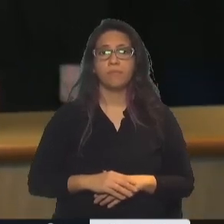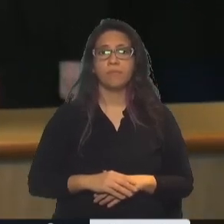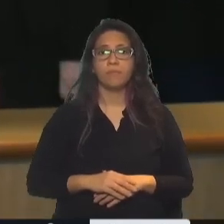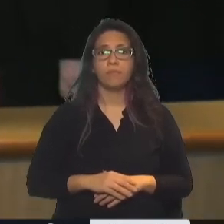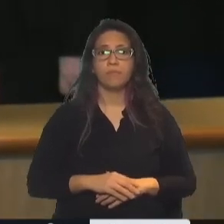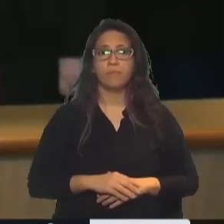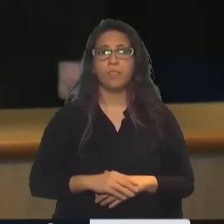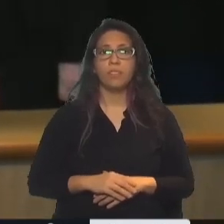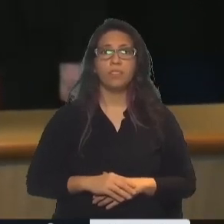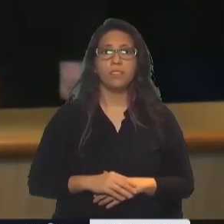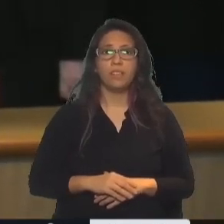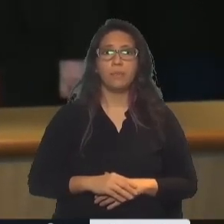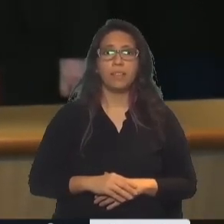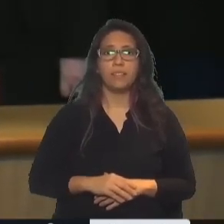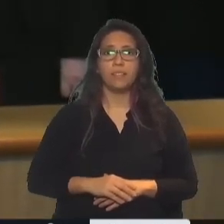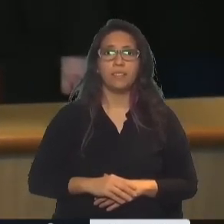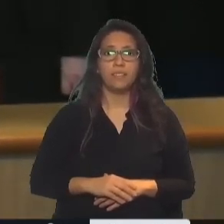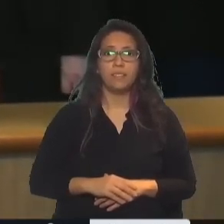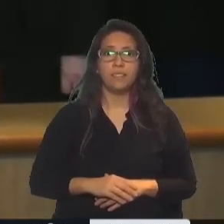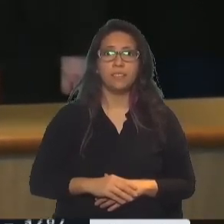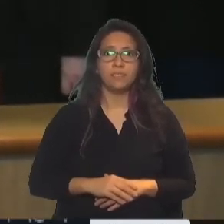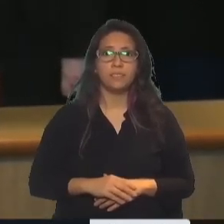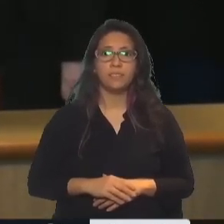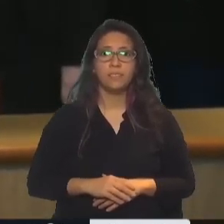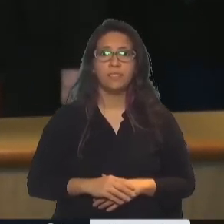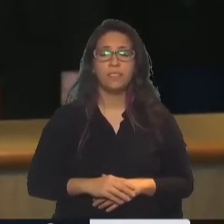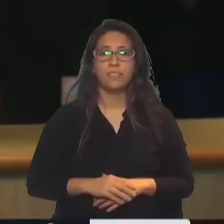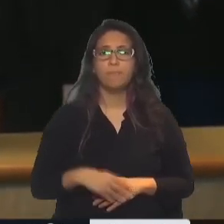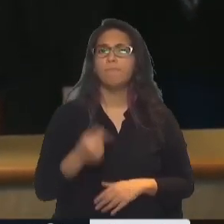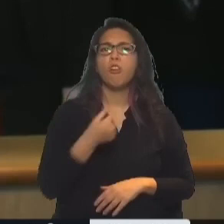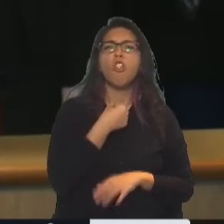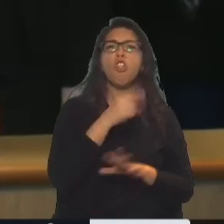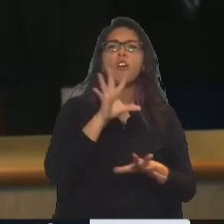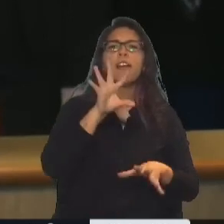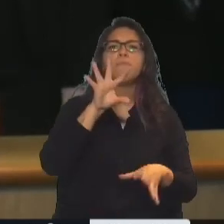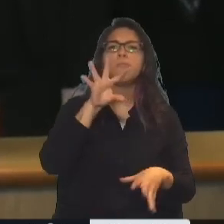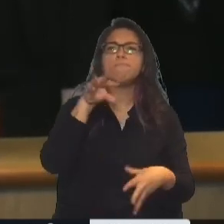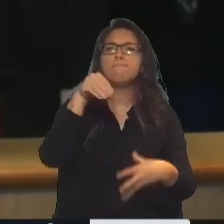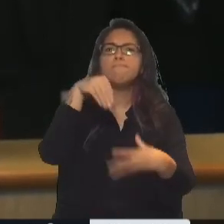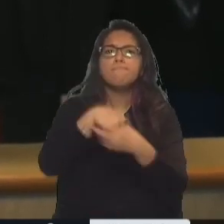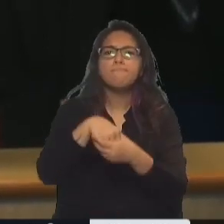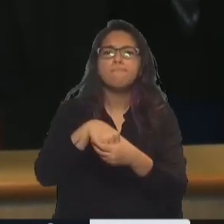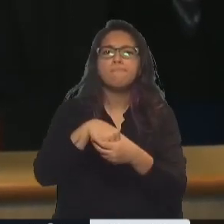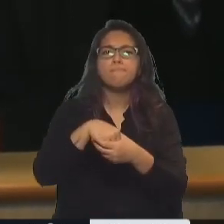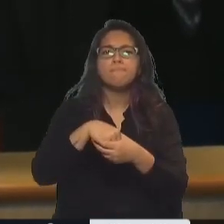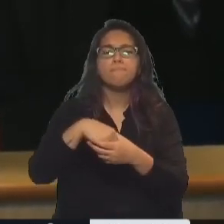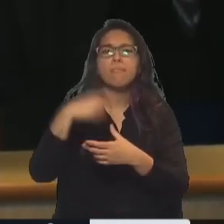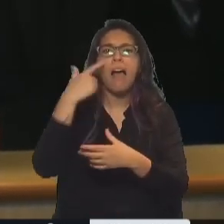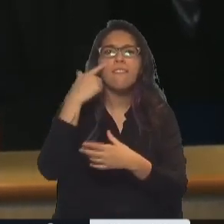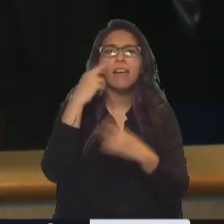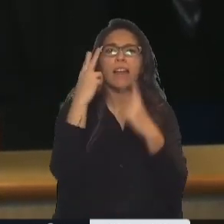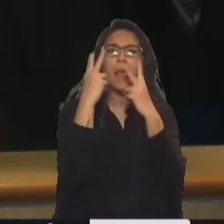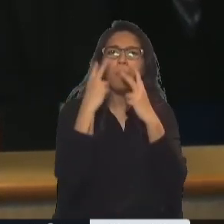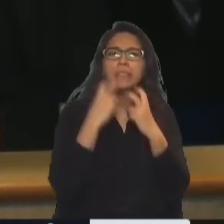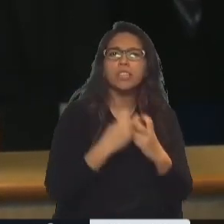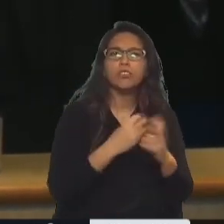No queremos meternos en el futuro de cómo salga la